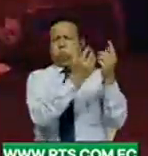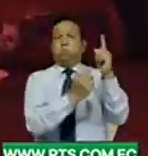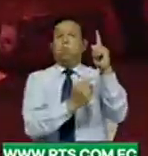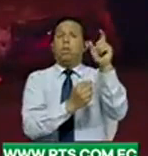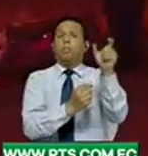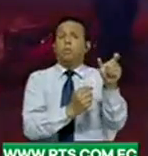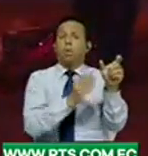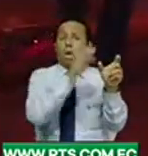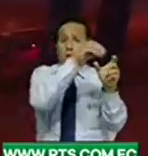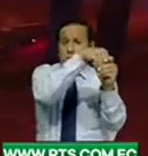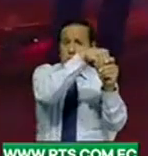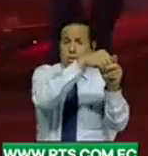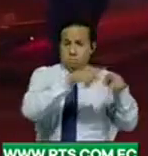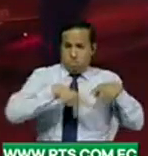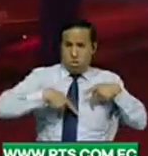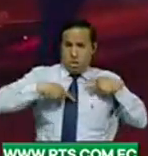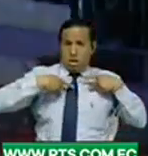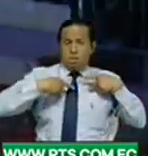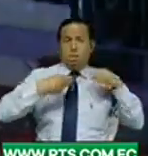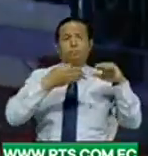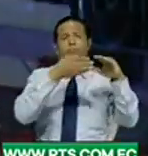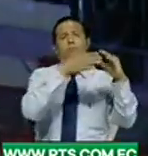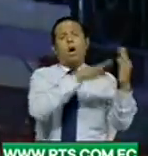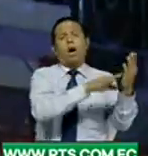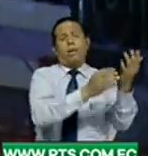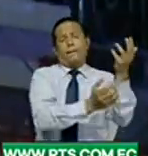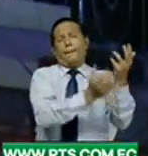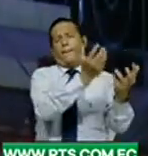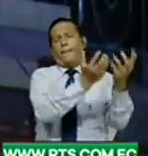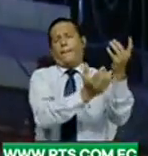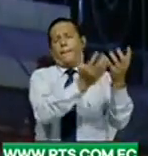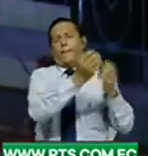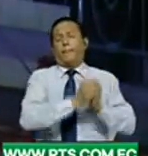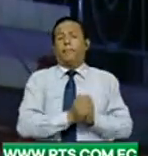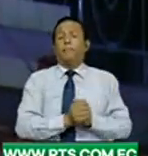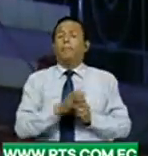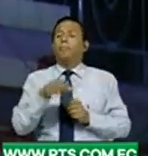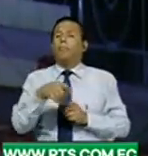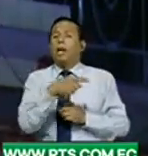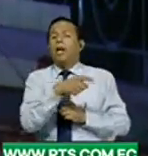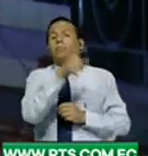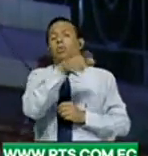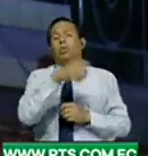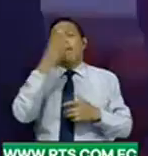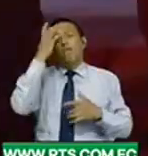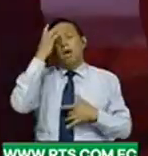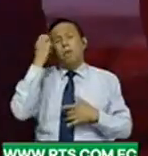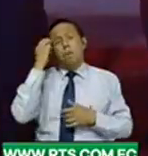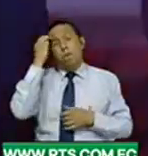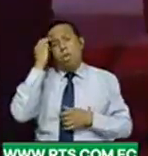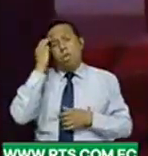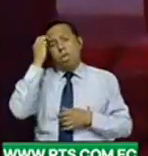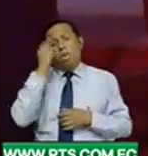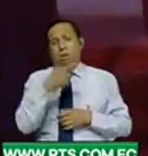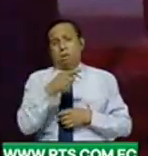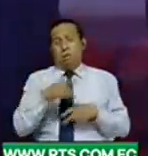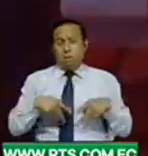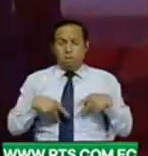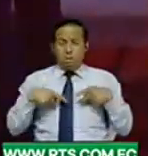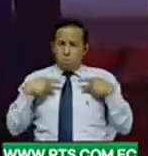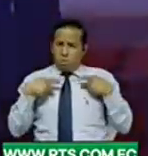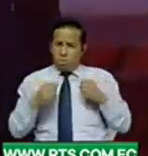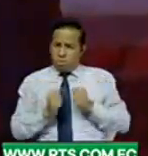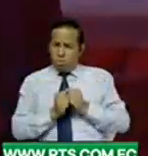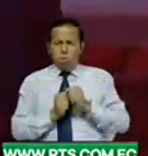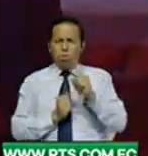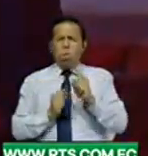allí murió. Y era parálisis cerebral. ¿Y ella vivía sola ahí? No, con su mamá y su hermana, me